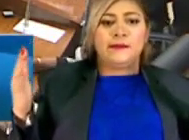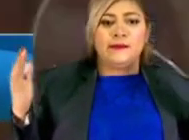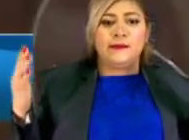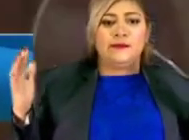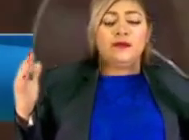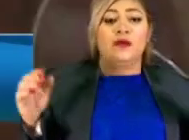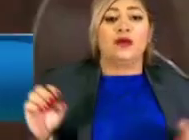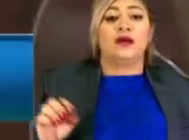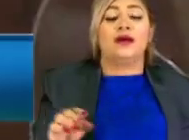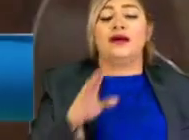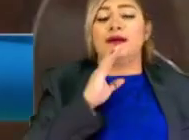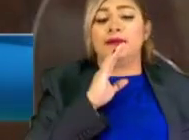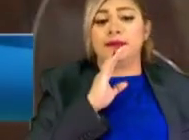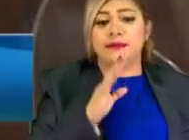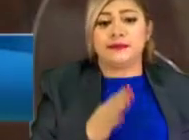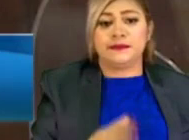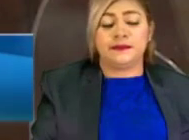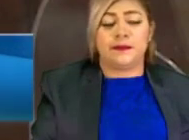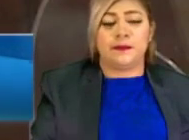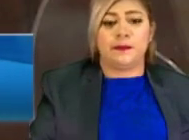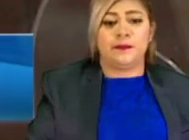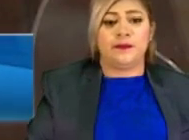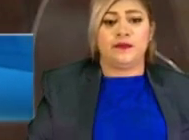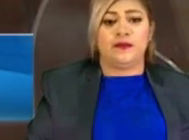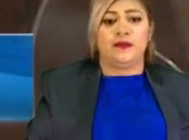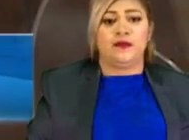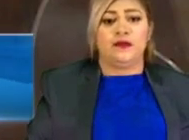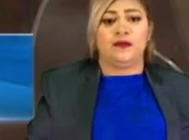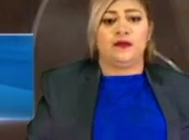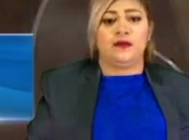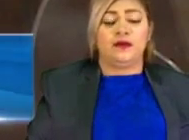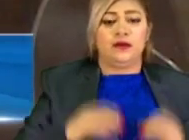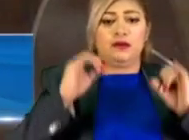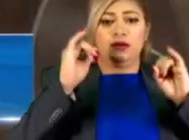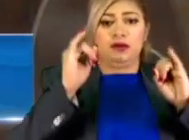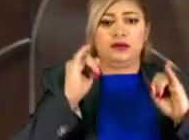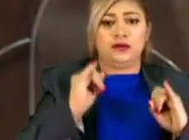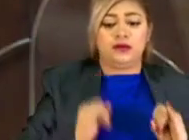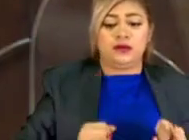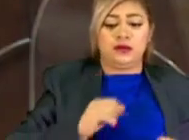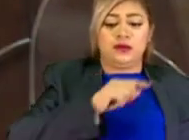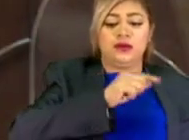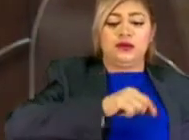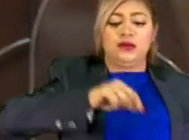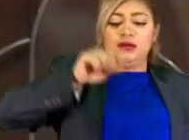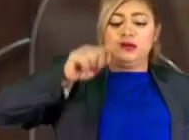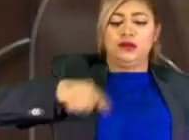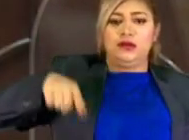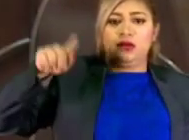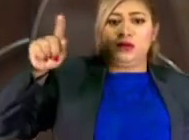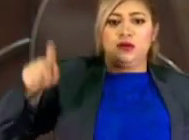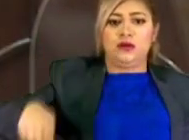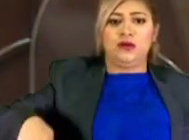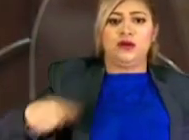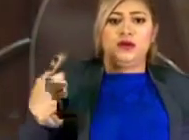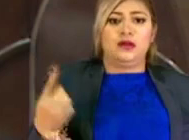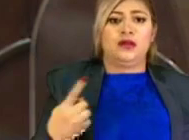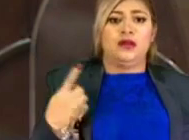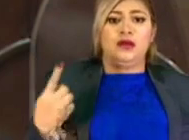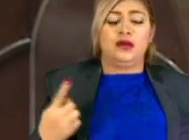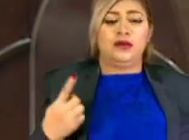Por otro lado, según el Instituto de Estadística y Censo de la Contraloría General de la